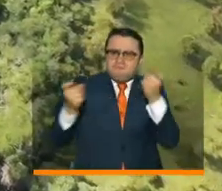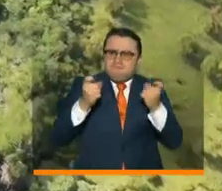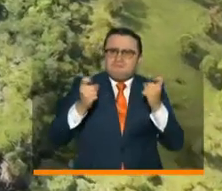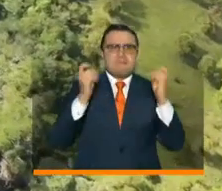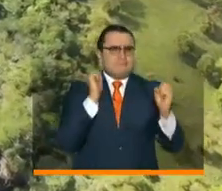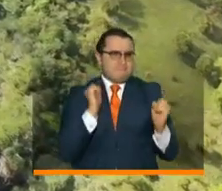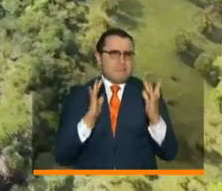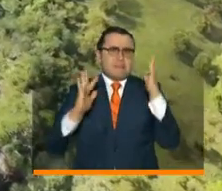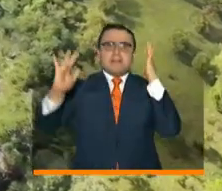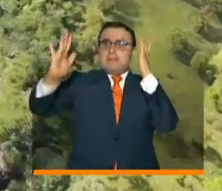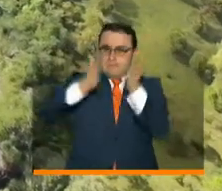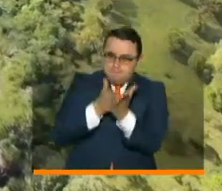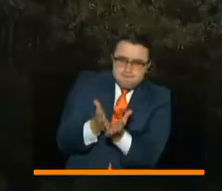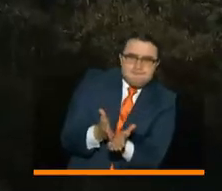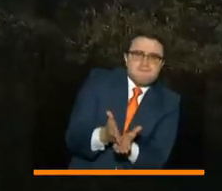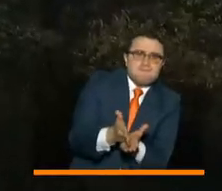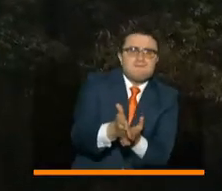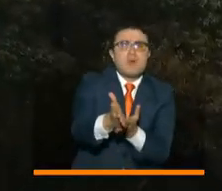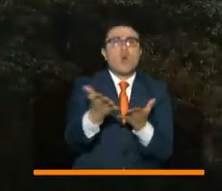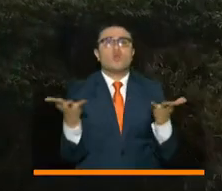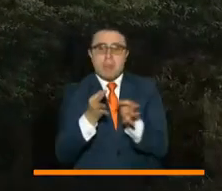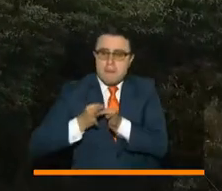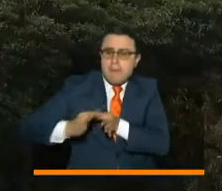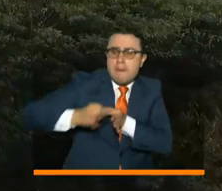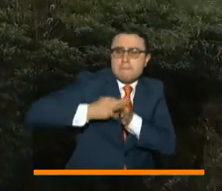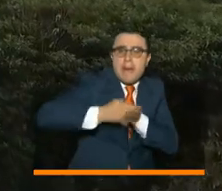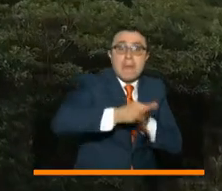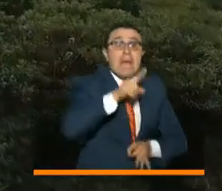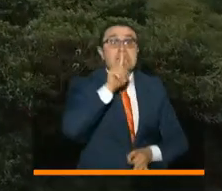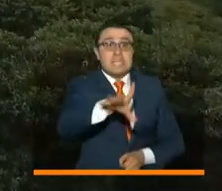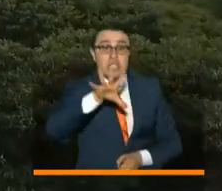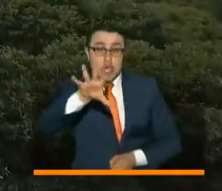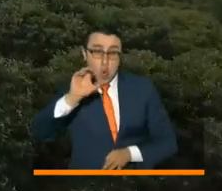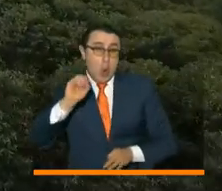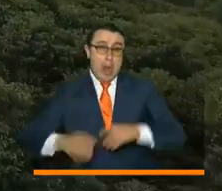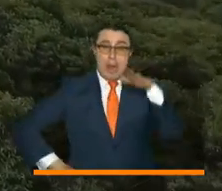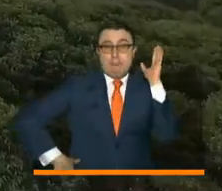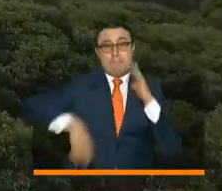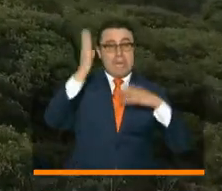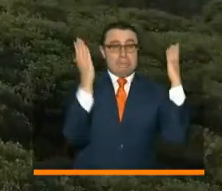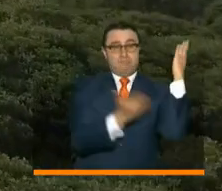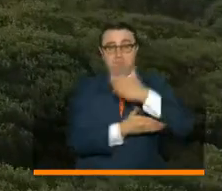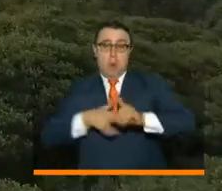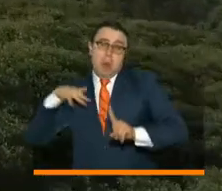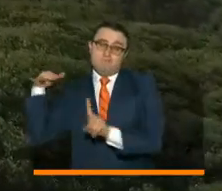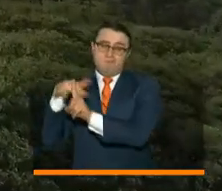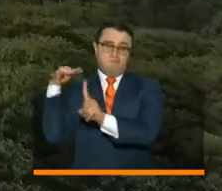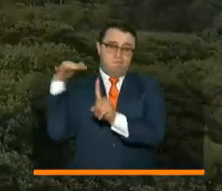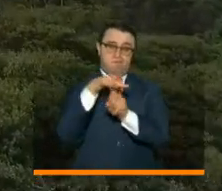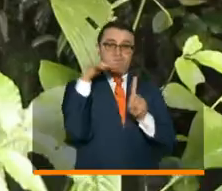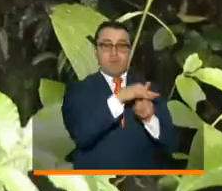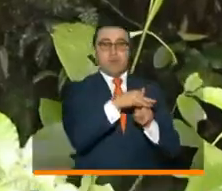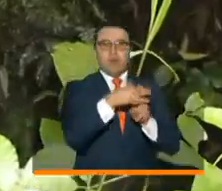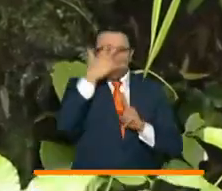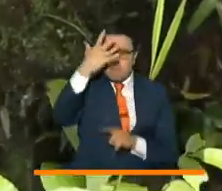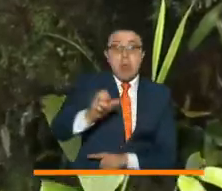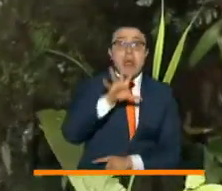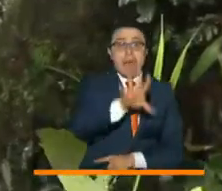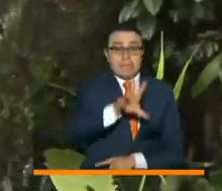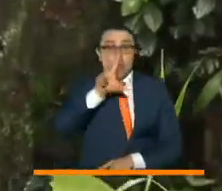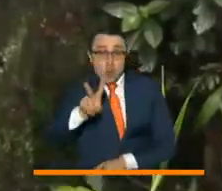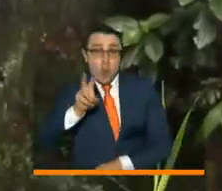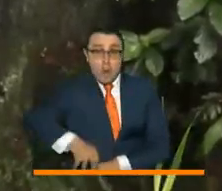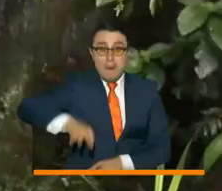uso sostenible en los 150 municipios más afectados por la deforestación, ya que el 52% de